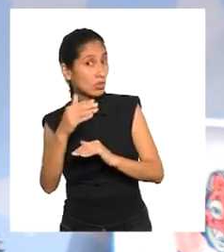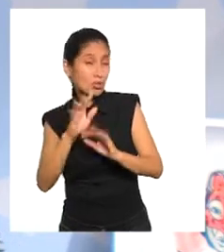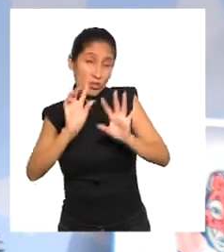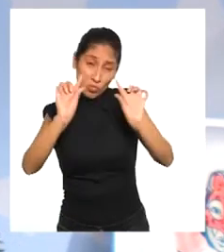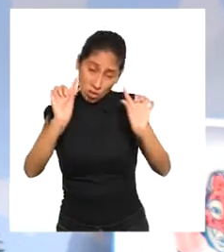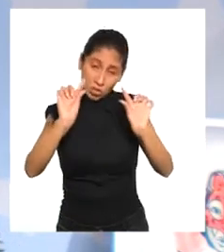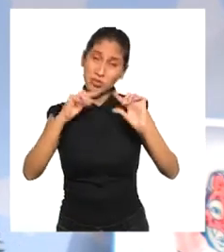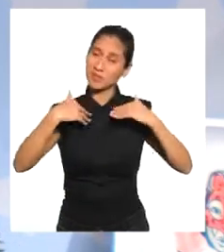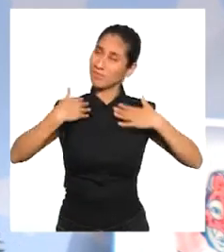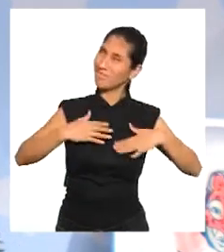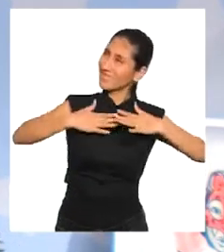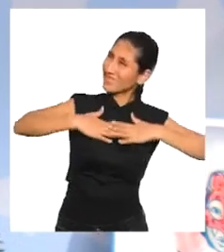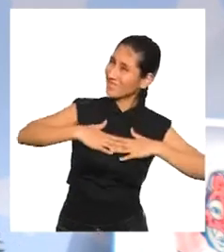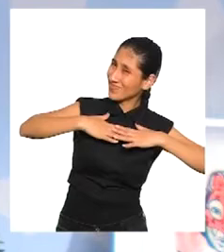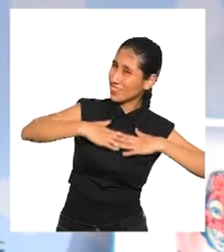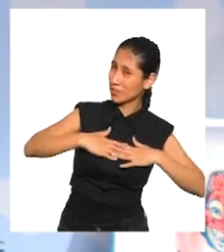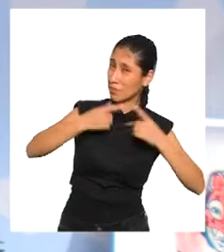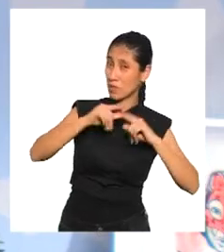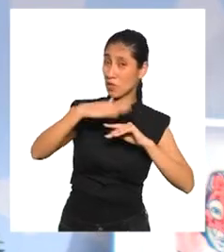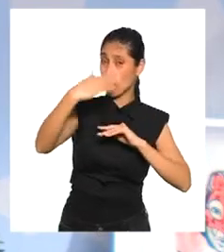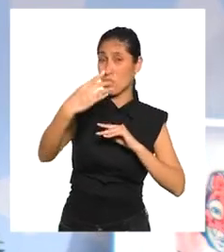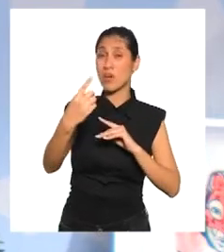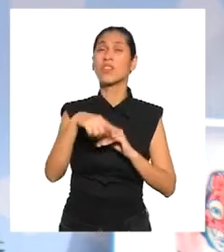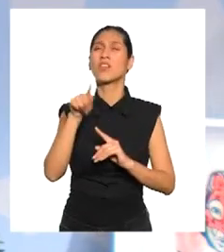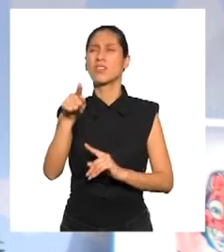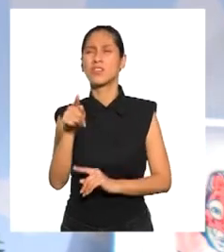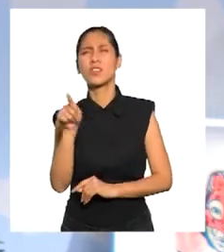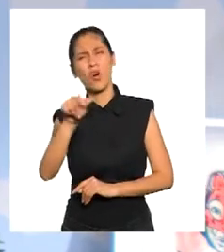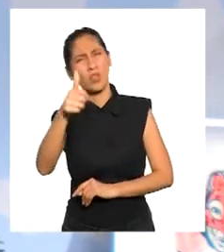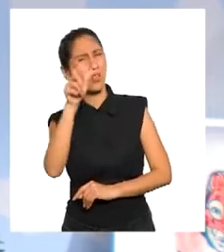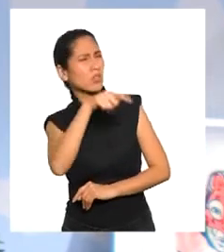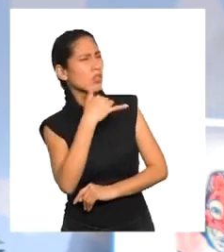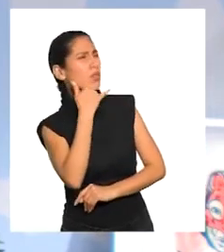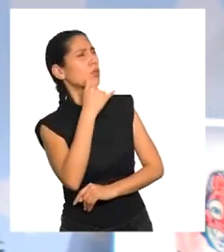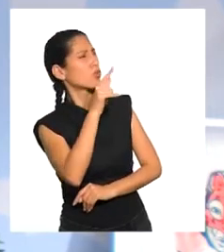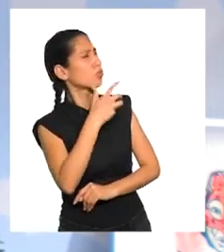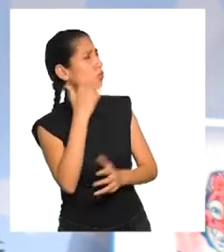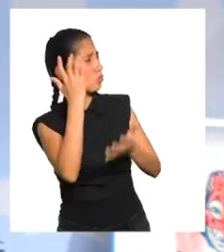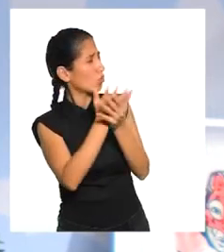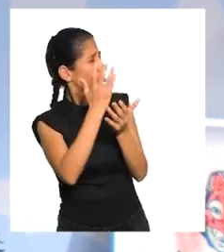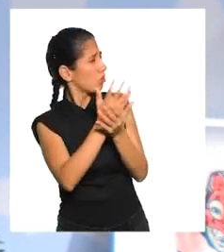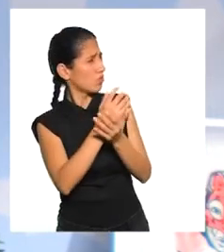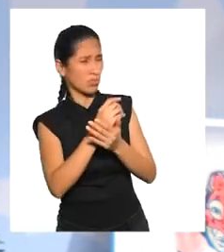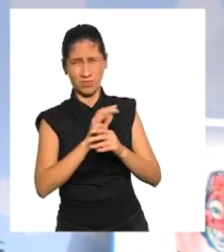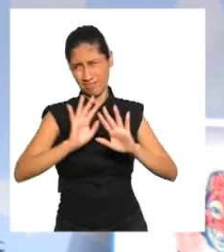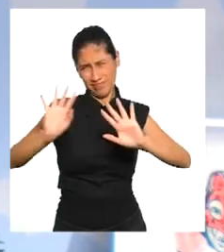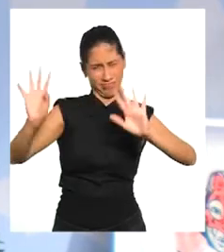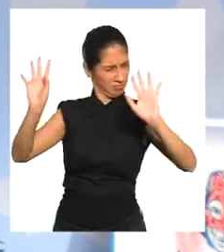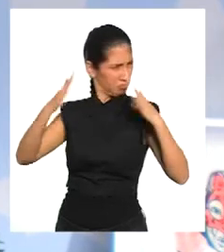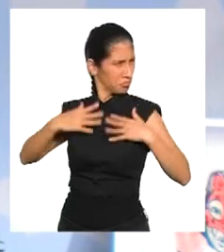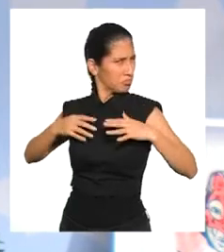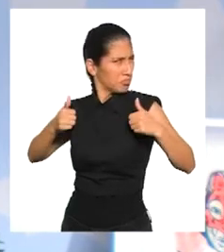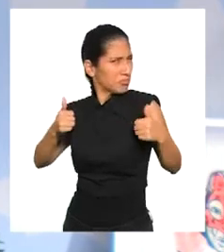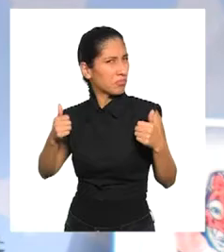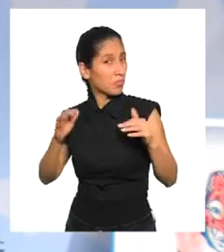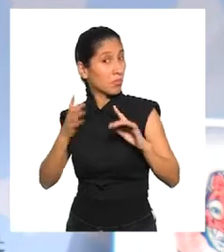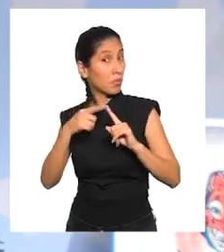bien, evitando completamente hablar de aquello que les sucedió. Creo